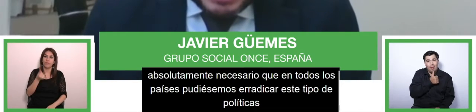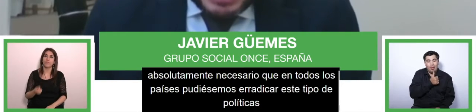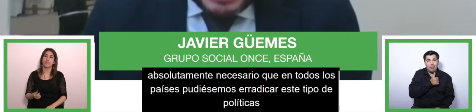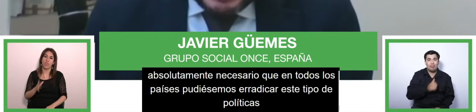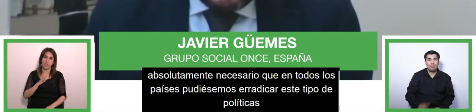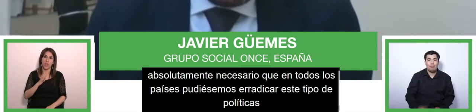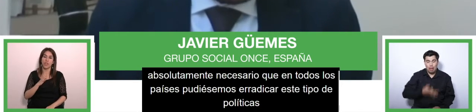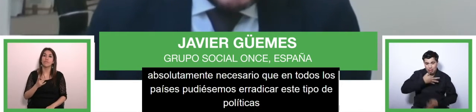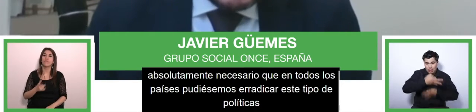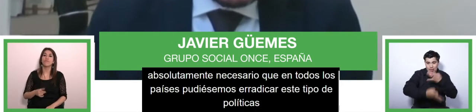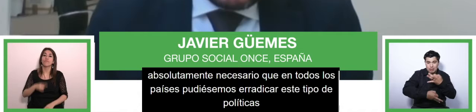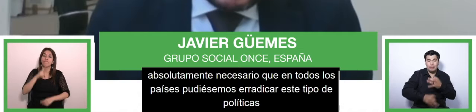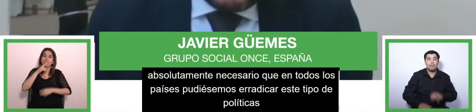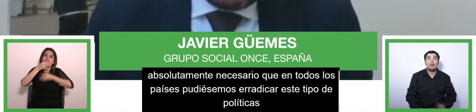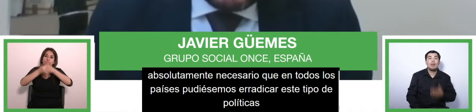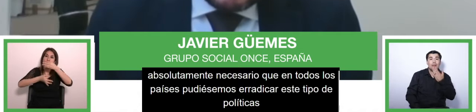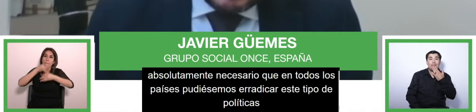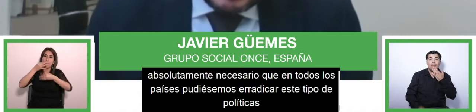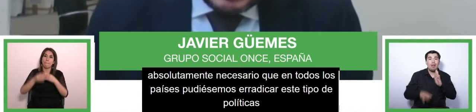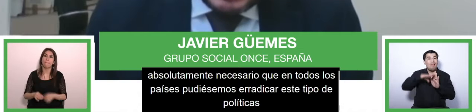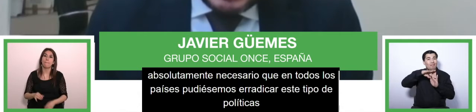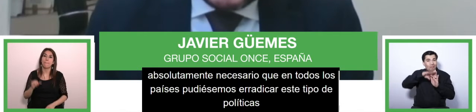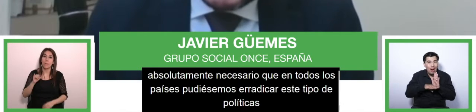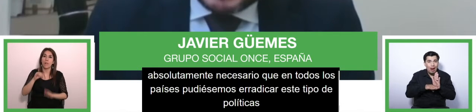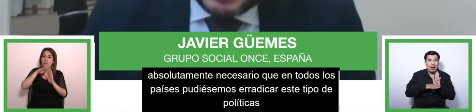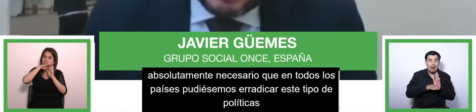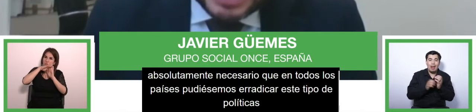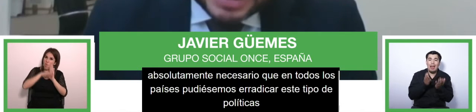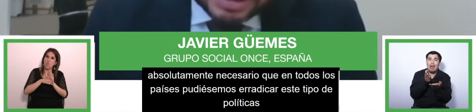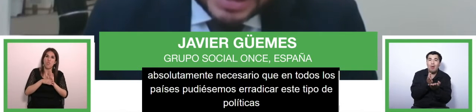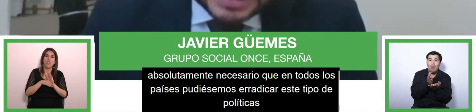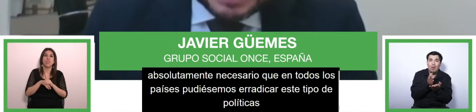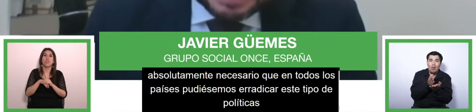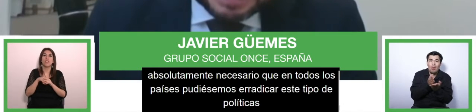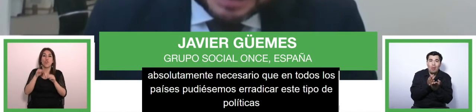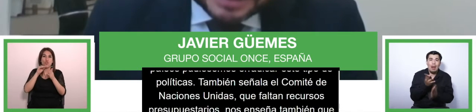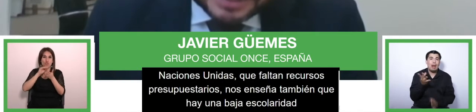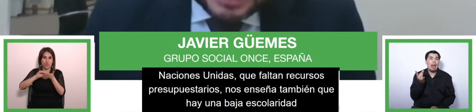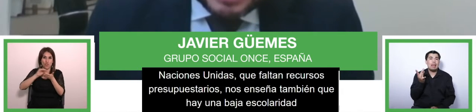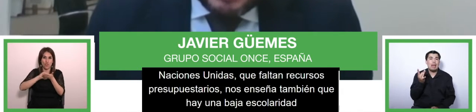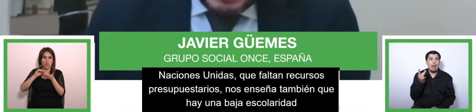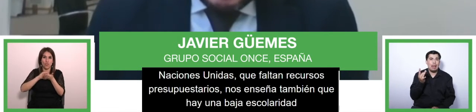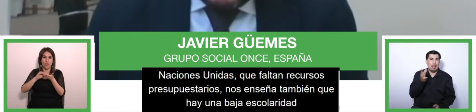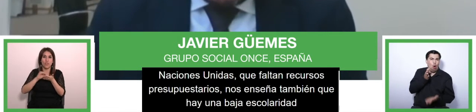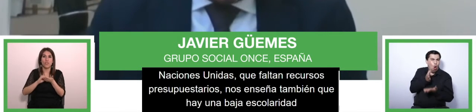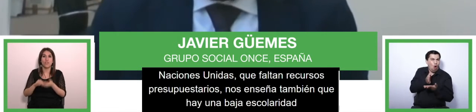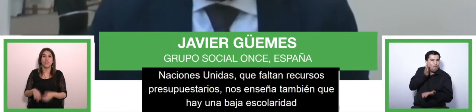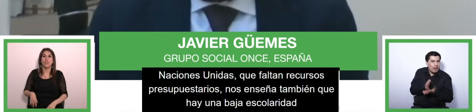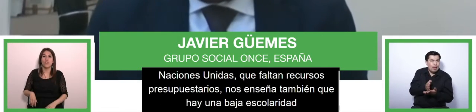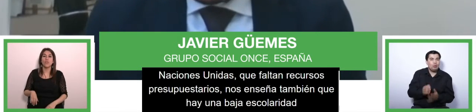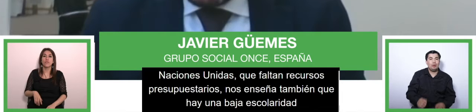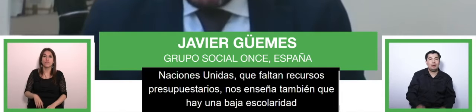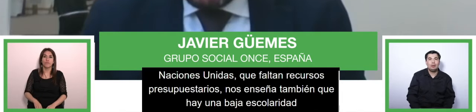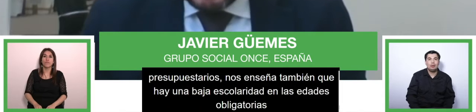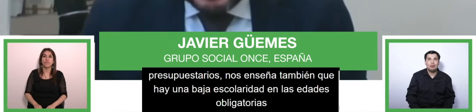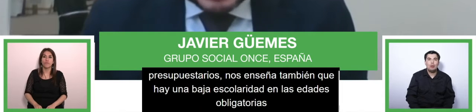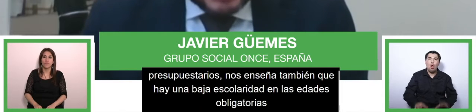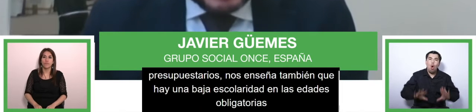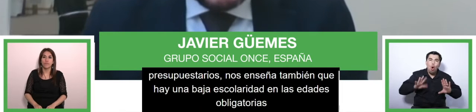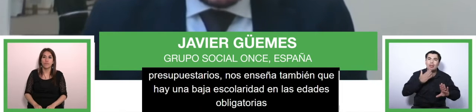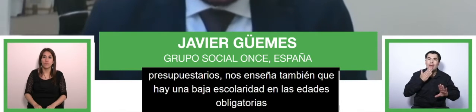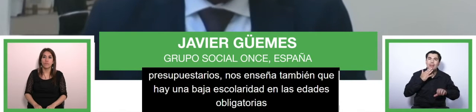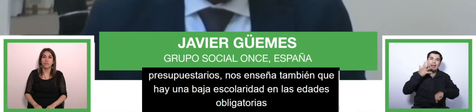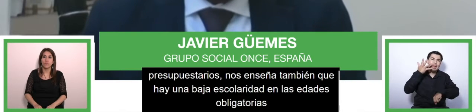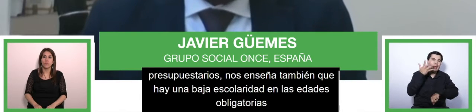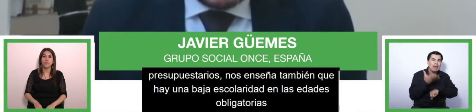también que hay una baja escolarización en las edades obligatorias o que existen, por ejemplo, problemas